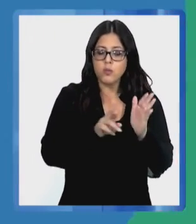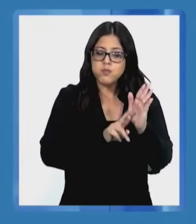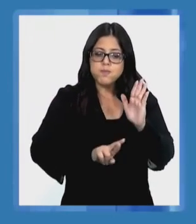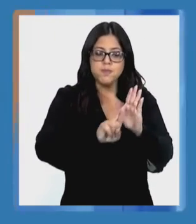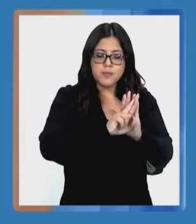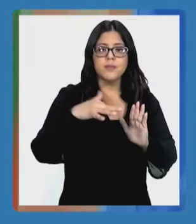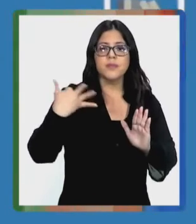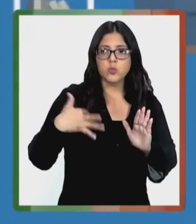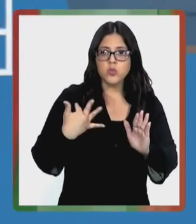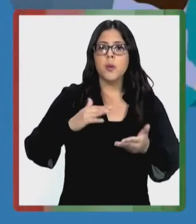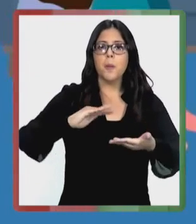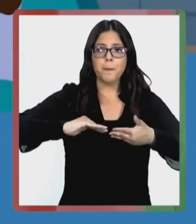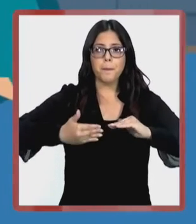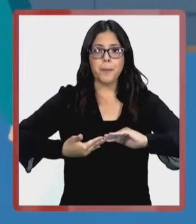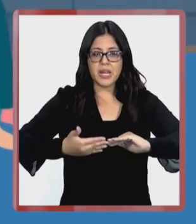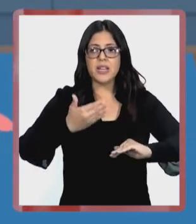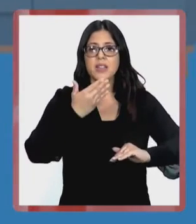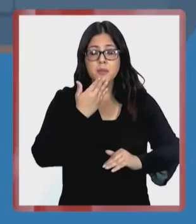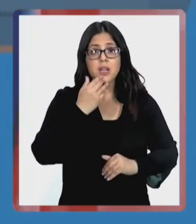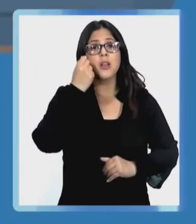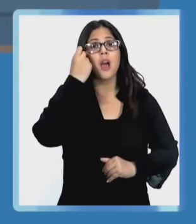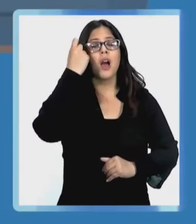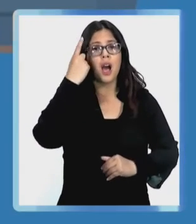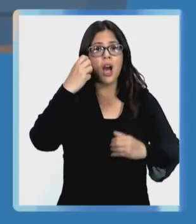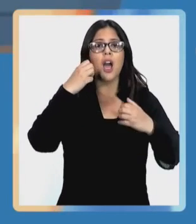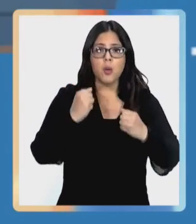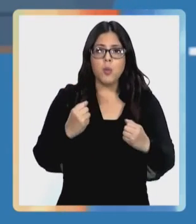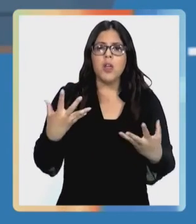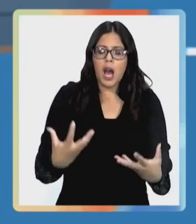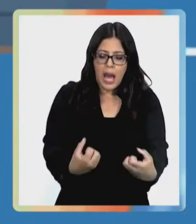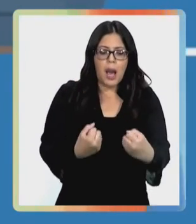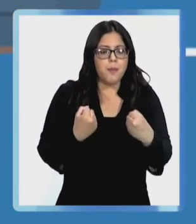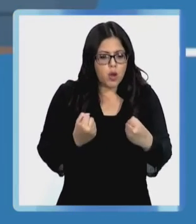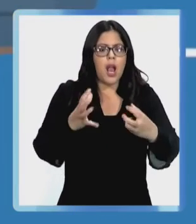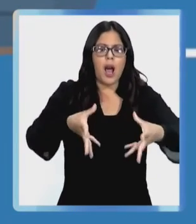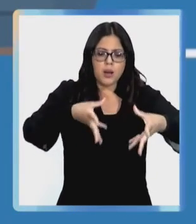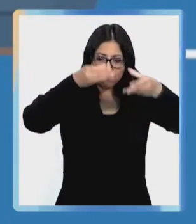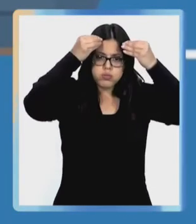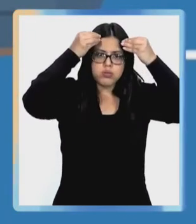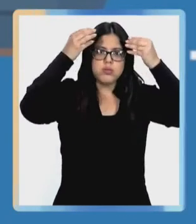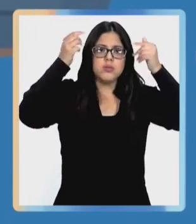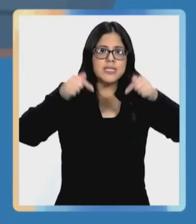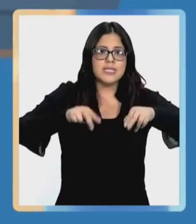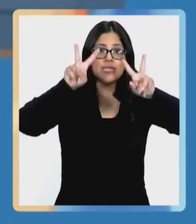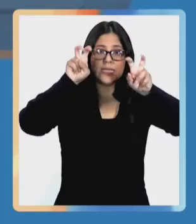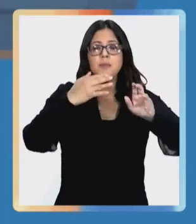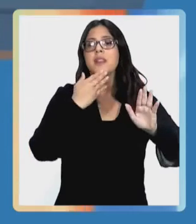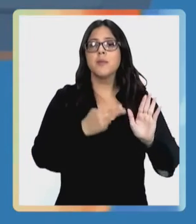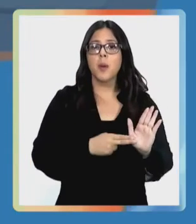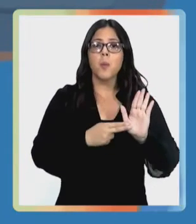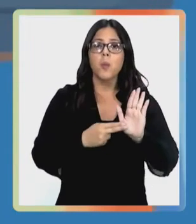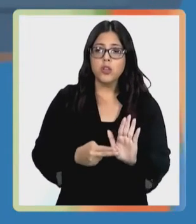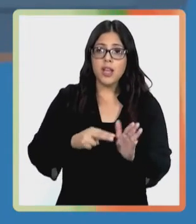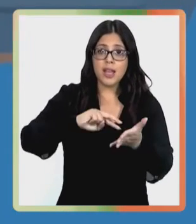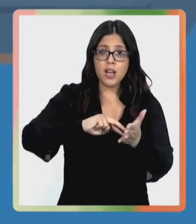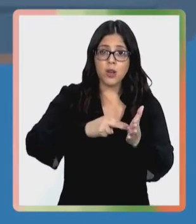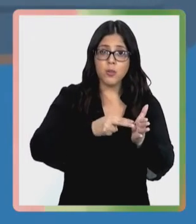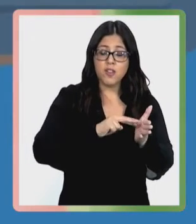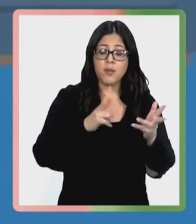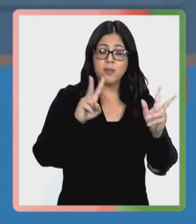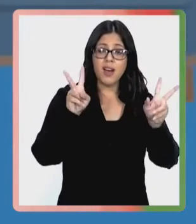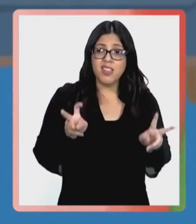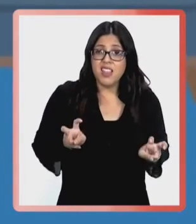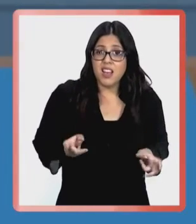muy importante para que la comunidad tenga conocimiento y se empodere de este tema y que también se visibilice que la problemática